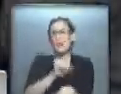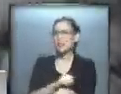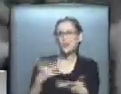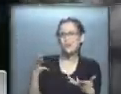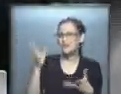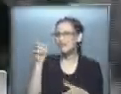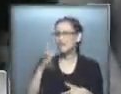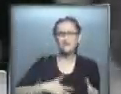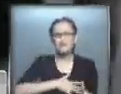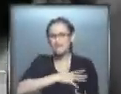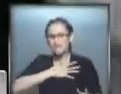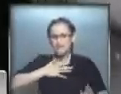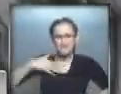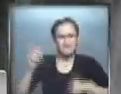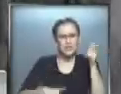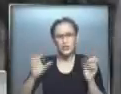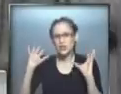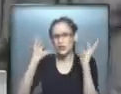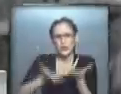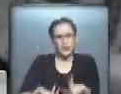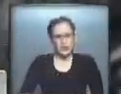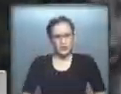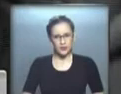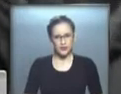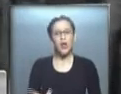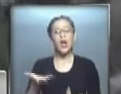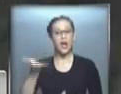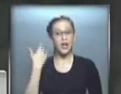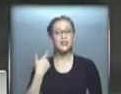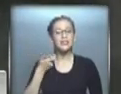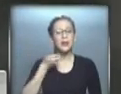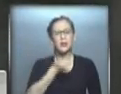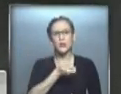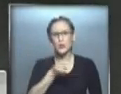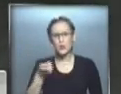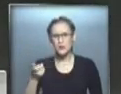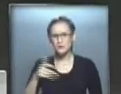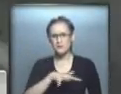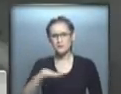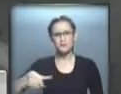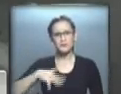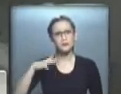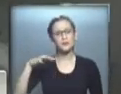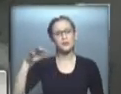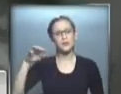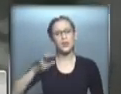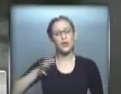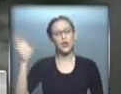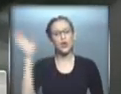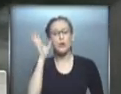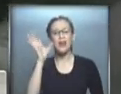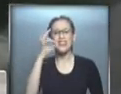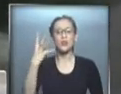la matanza de las fosas ardeatinas ubicadas a 14 kilómetros al sur de roma ocurrió el 24